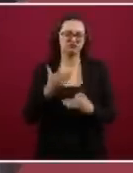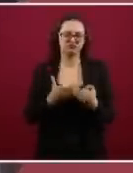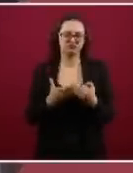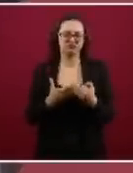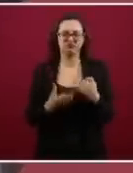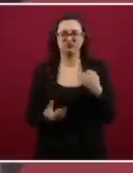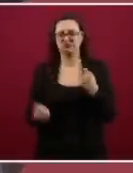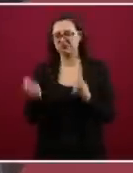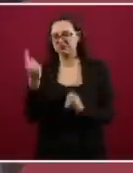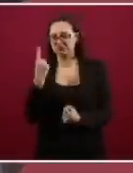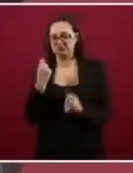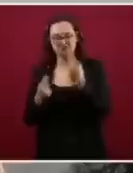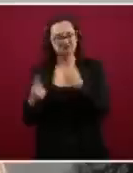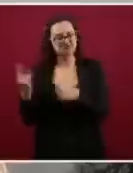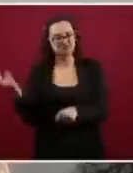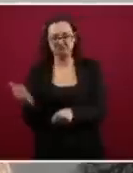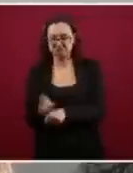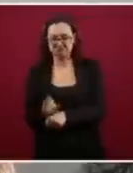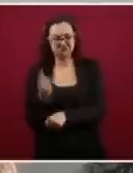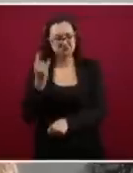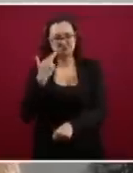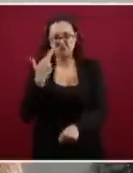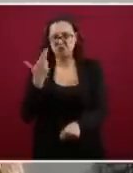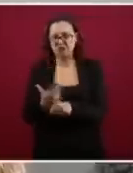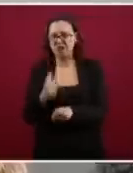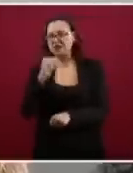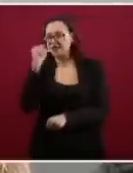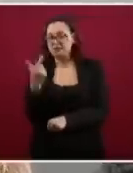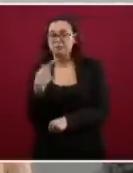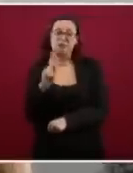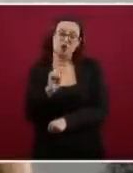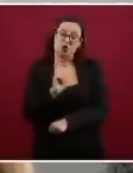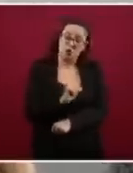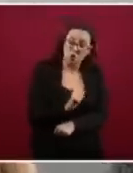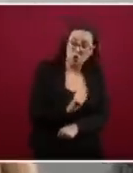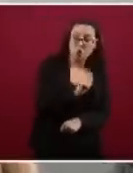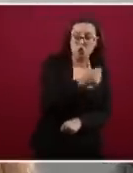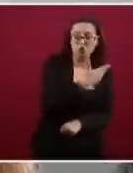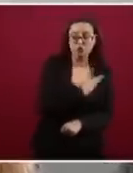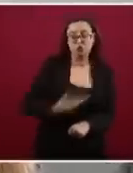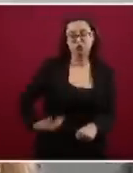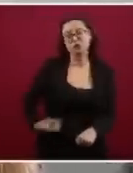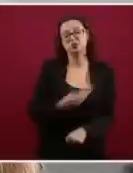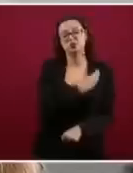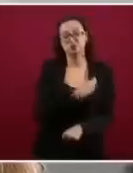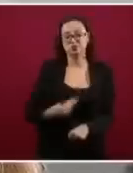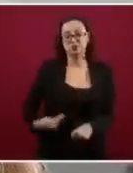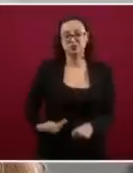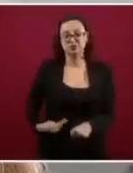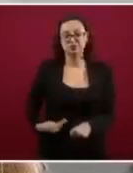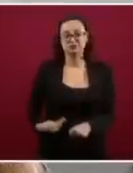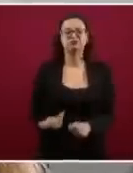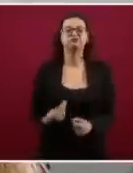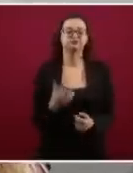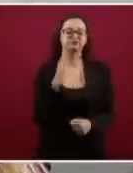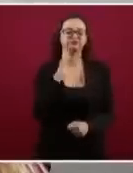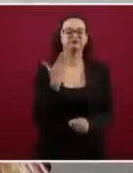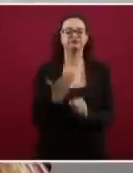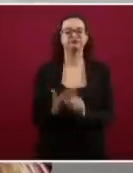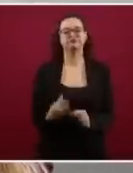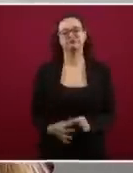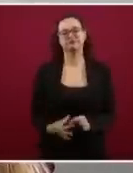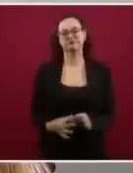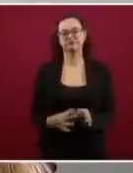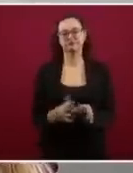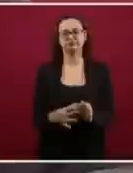quienes no están cumpliendo con su responsabilidad, pero sí hay presidentes municipales que responsables. En este